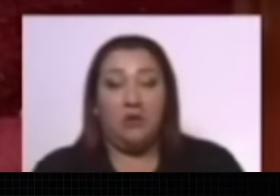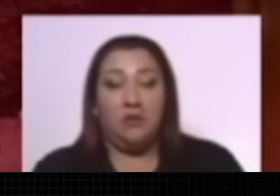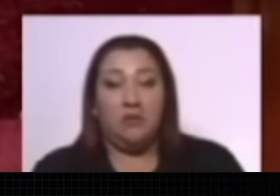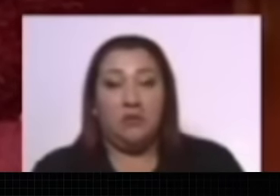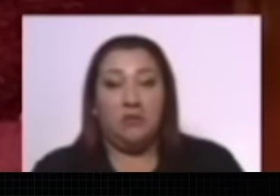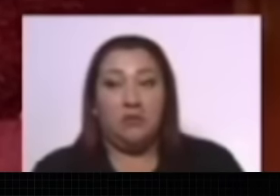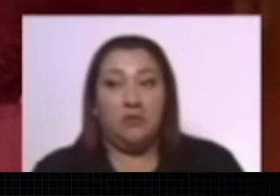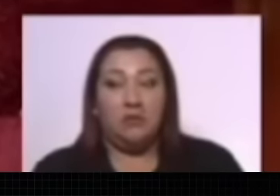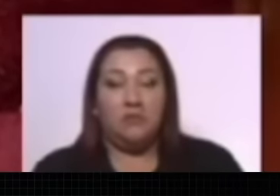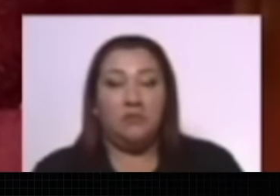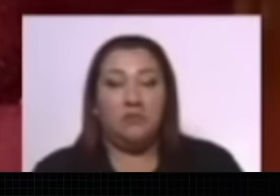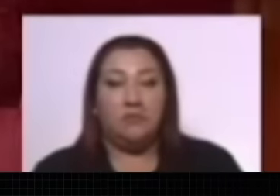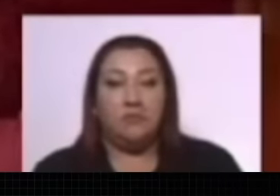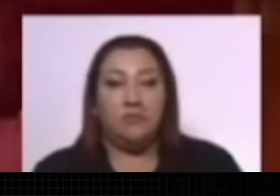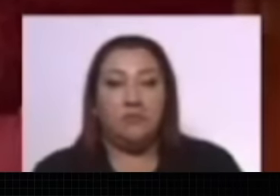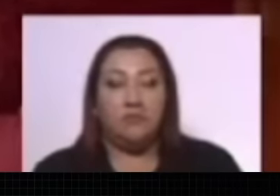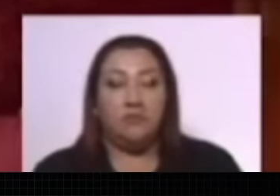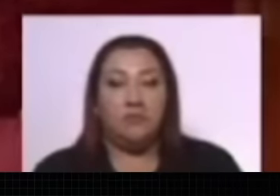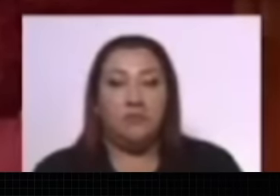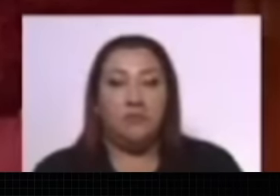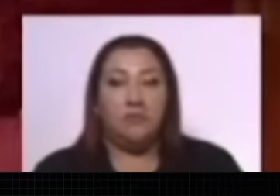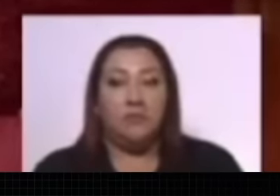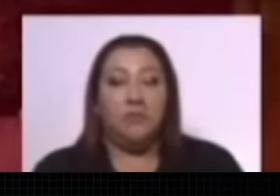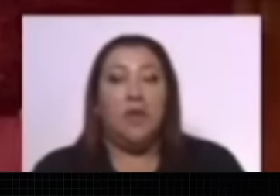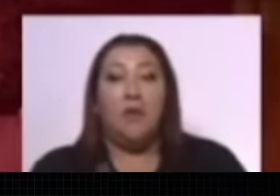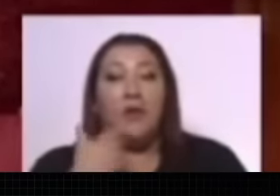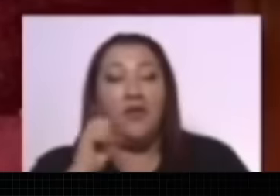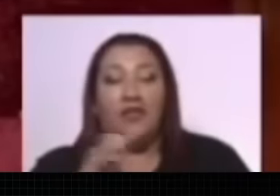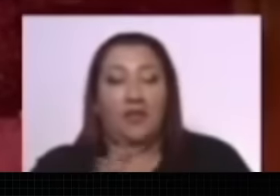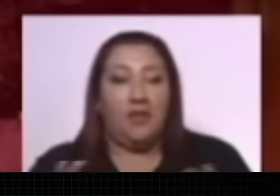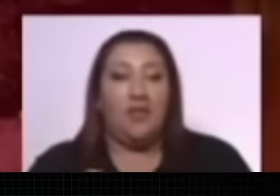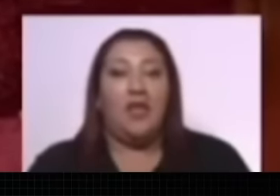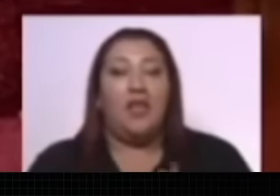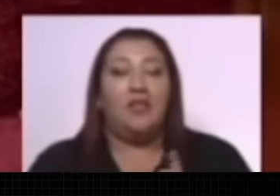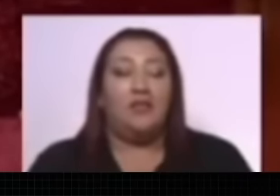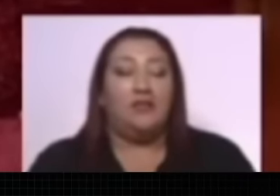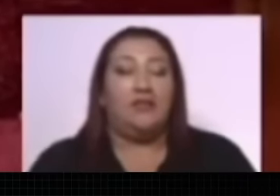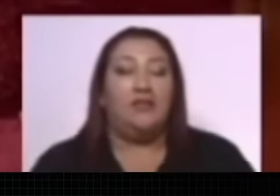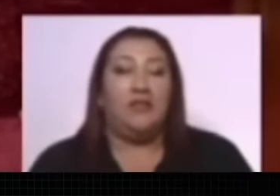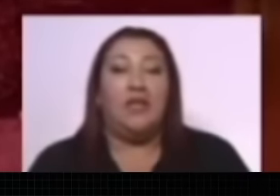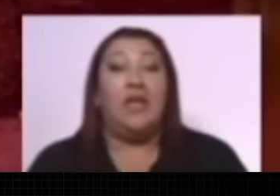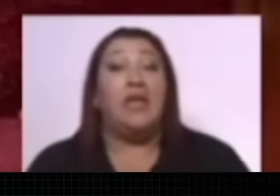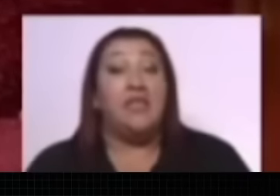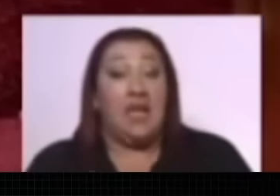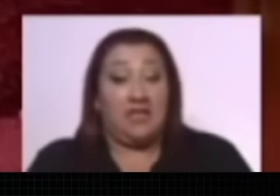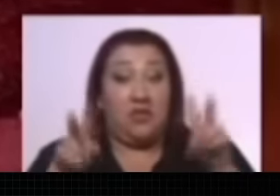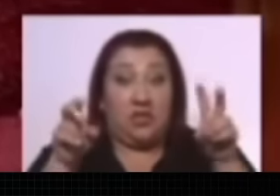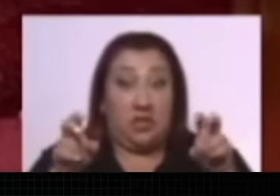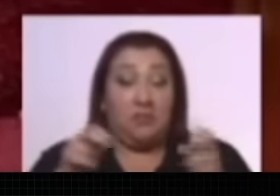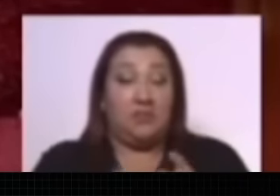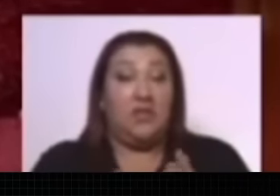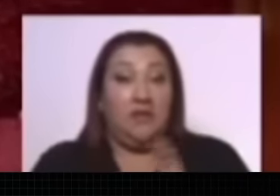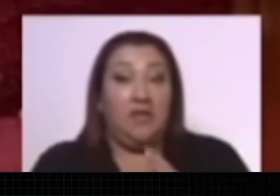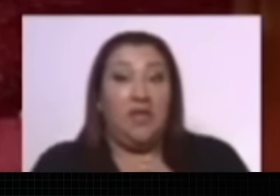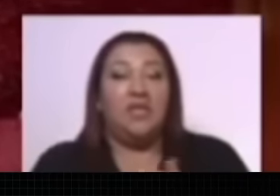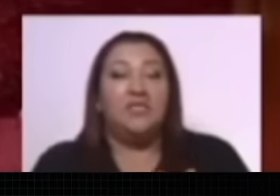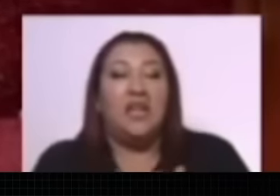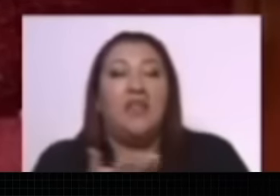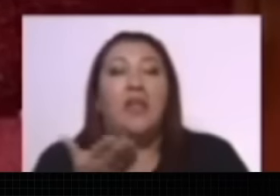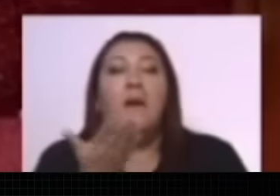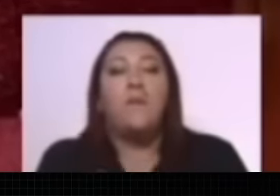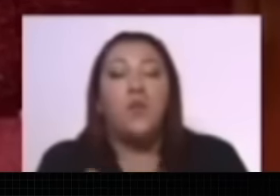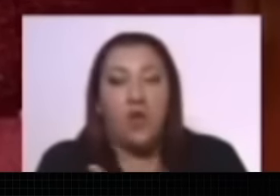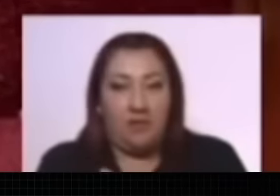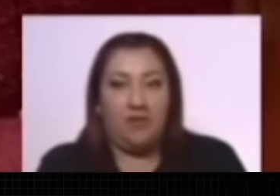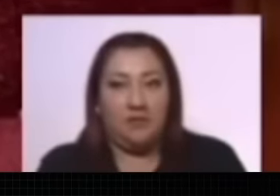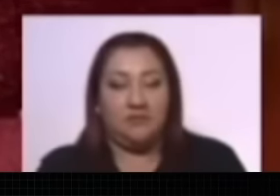hay que... Bueno, mejor no comento. El asunto es que en estos casos se le envía